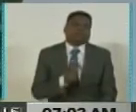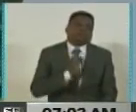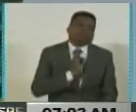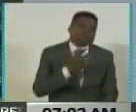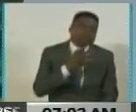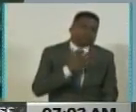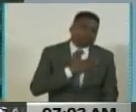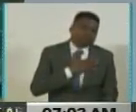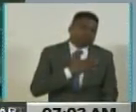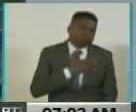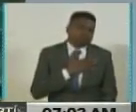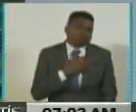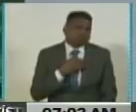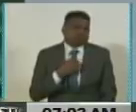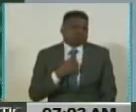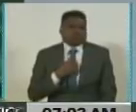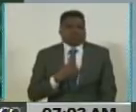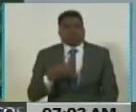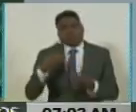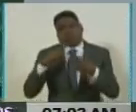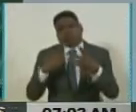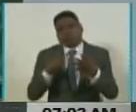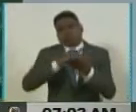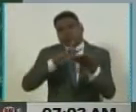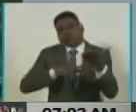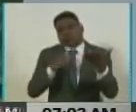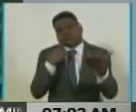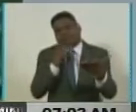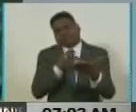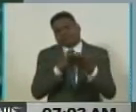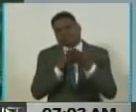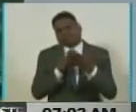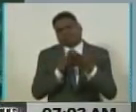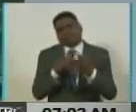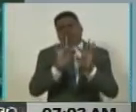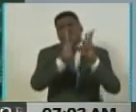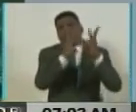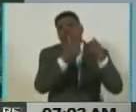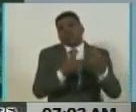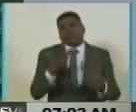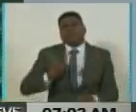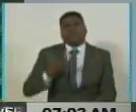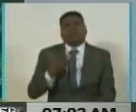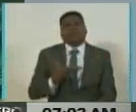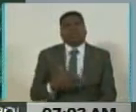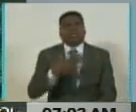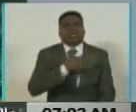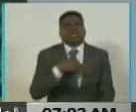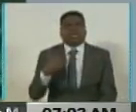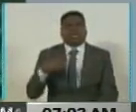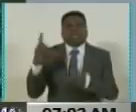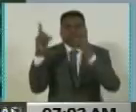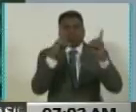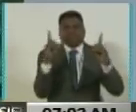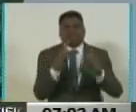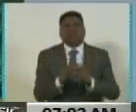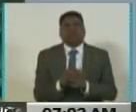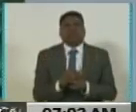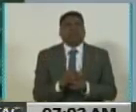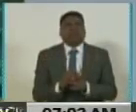Por sondeos que he leído últimamente, el pueblo venezolano en un número importante, un porcentaje importante, quiere el diálogo. No